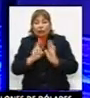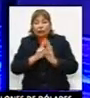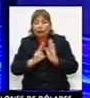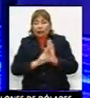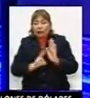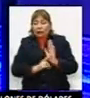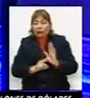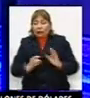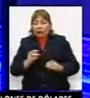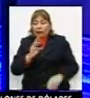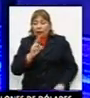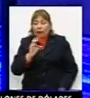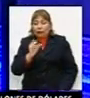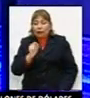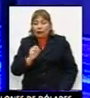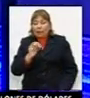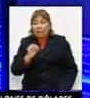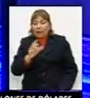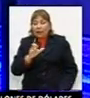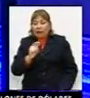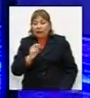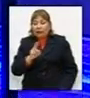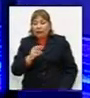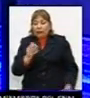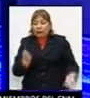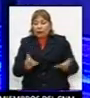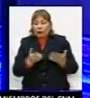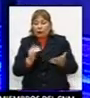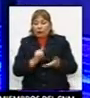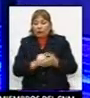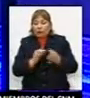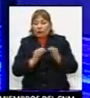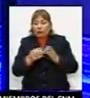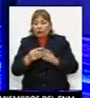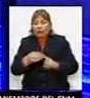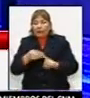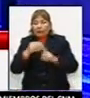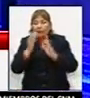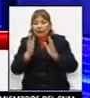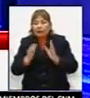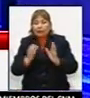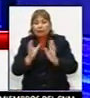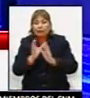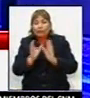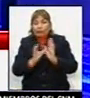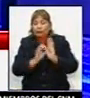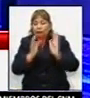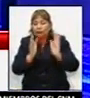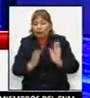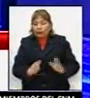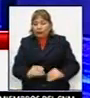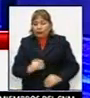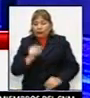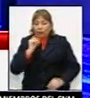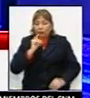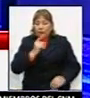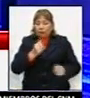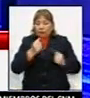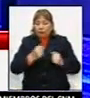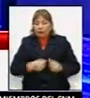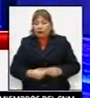preside la congresista Rosa María Bartra, donde especialistas y constitucionalistas fijaron su